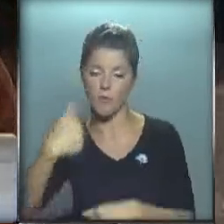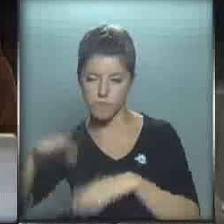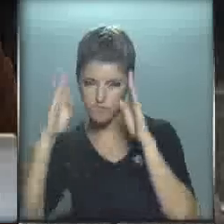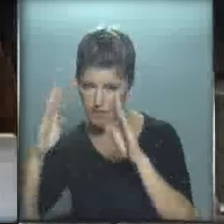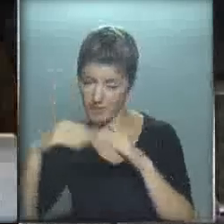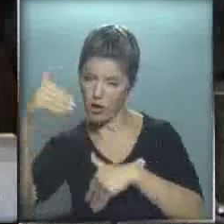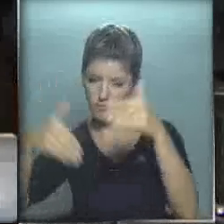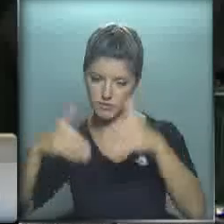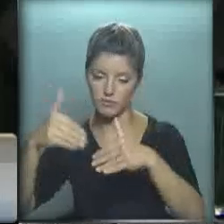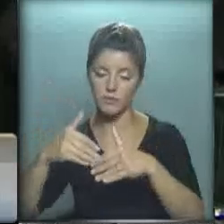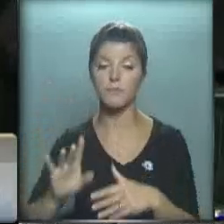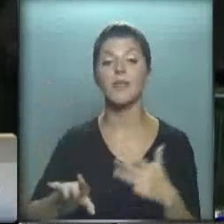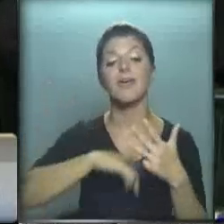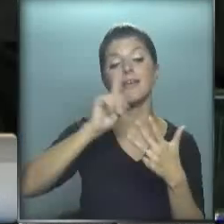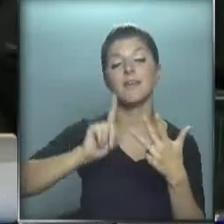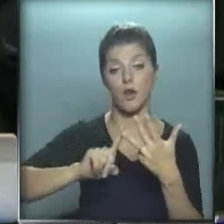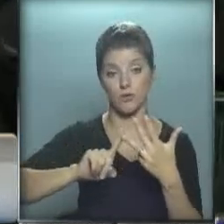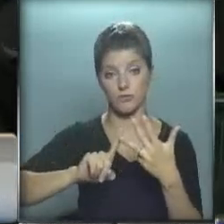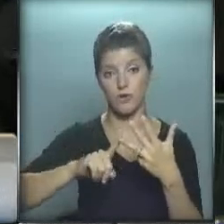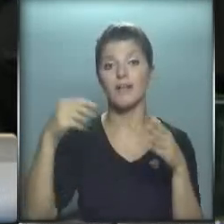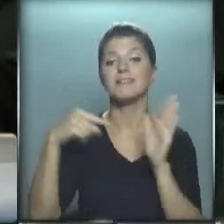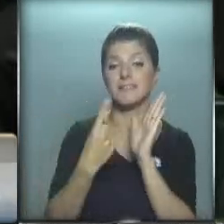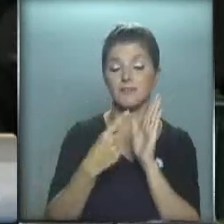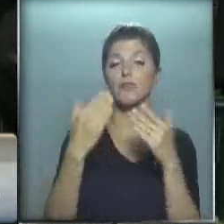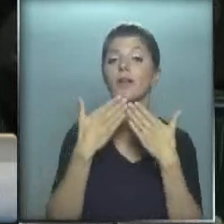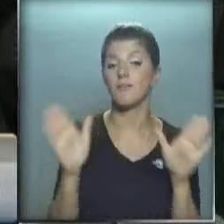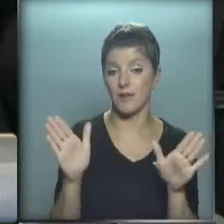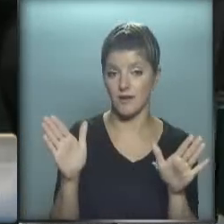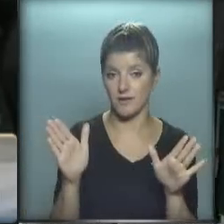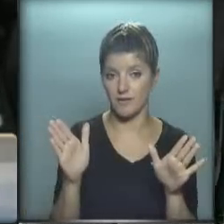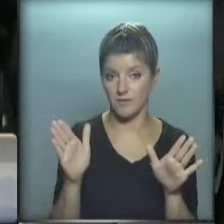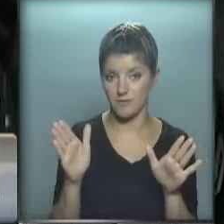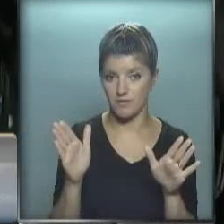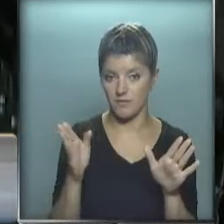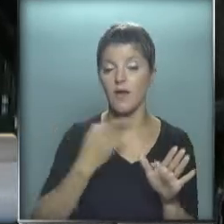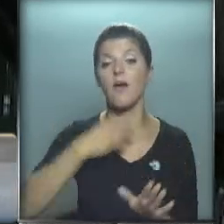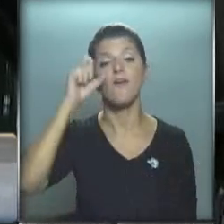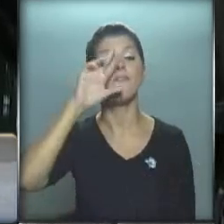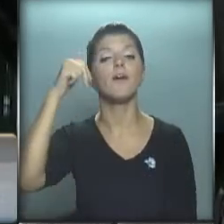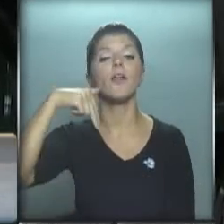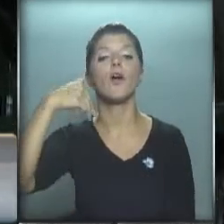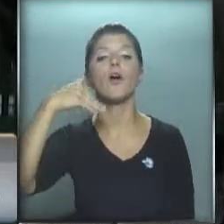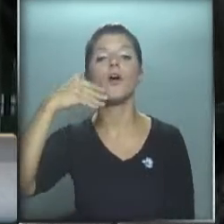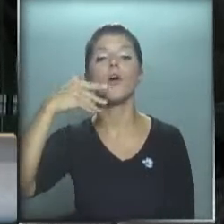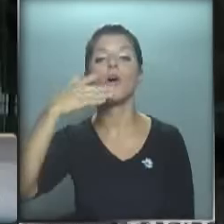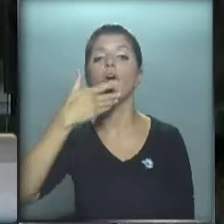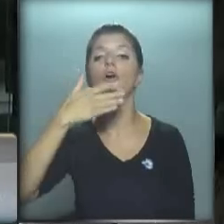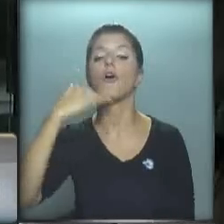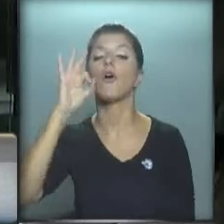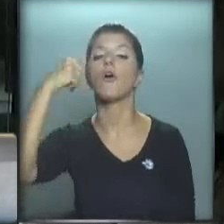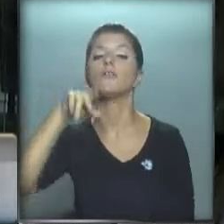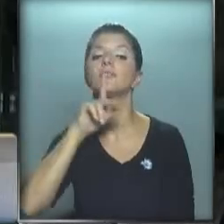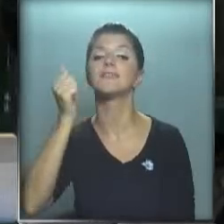finalmente el otro candidato que es el candidato del centro liberal que es Fer hofstad el gu Fer hofstad el candidato